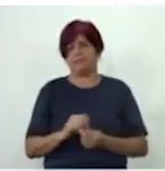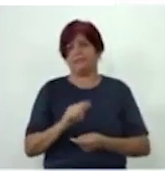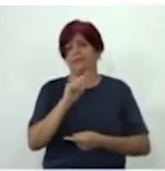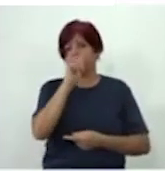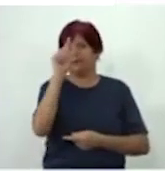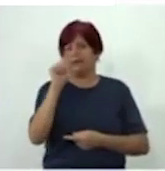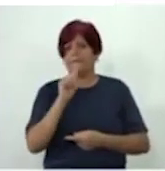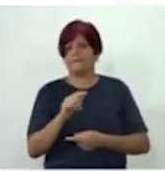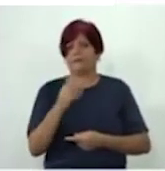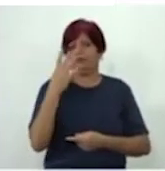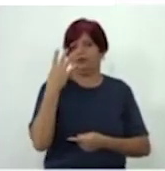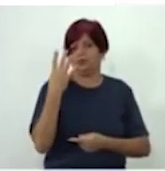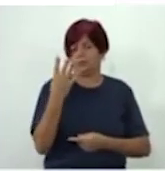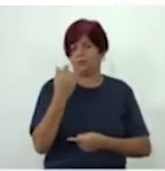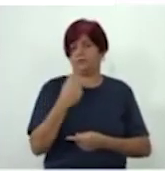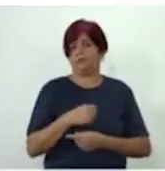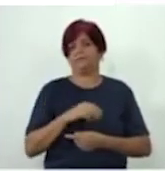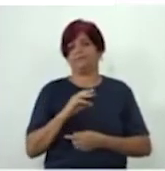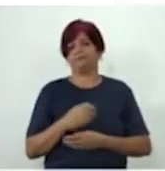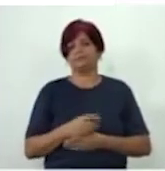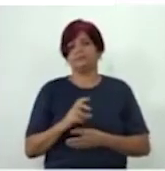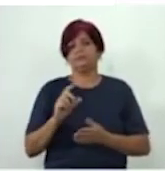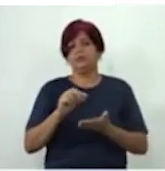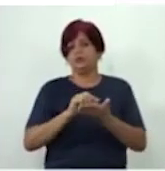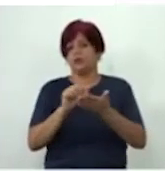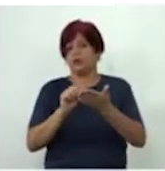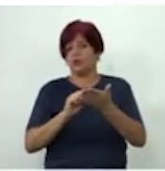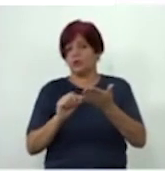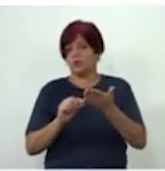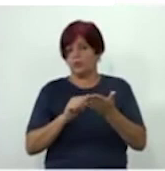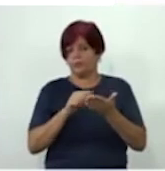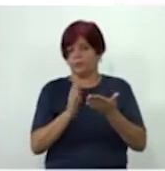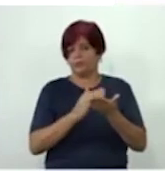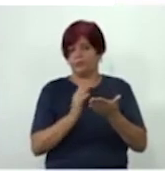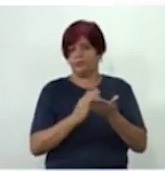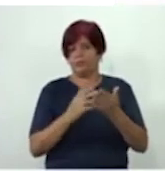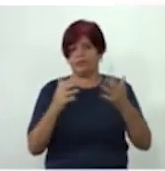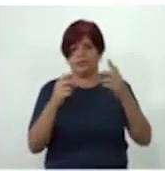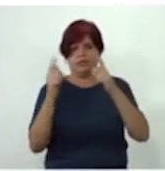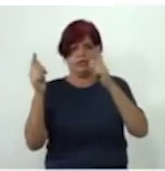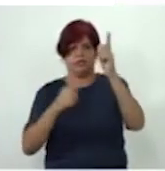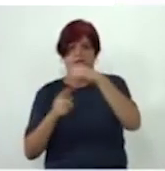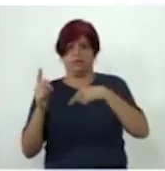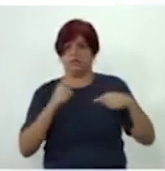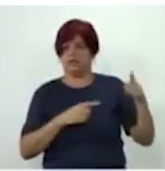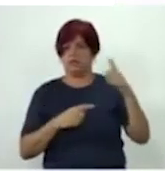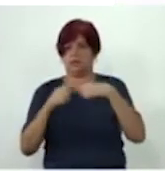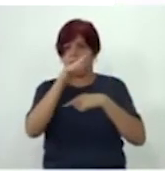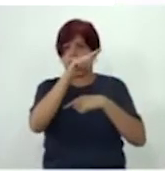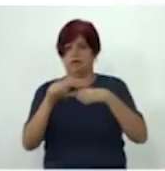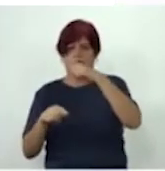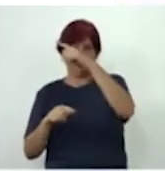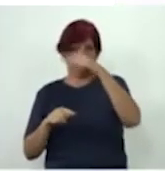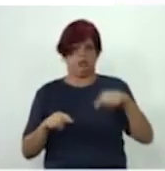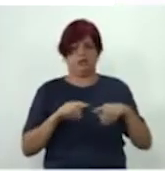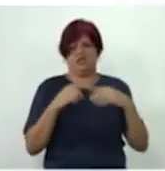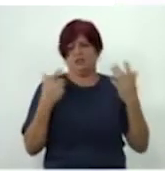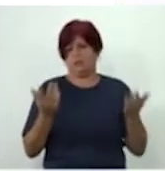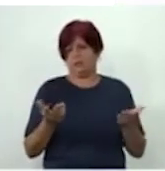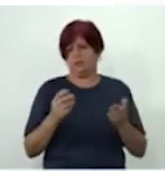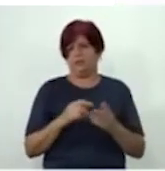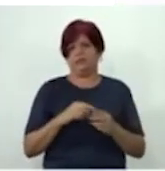número 4 dice: copia en tu libreta y enlaza convenientemente. Después de